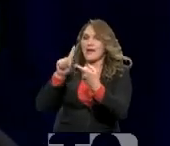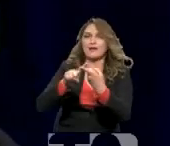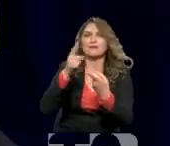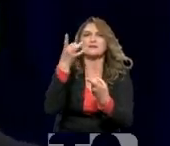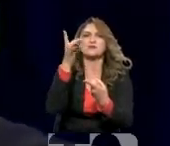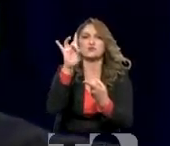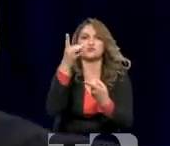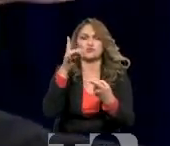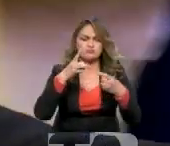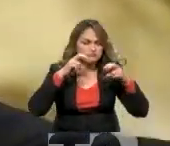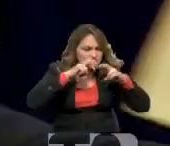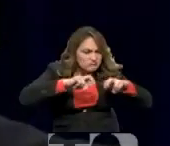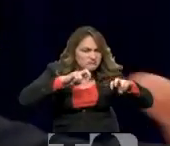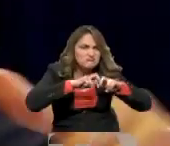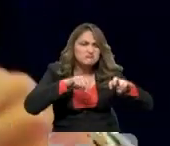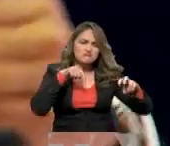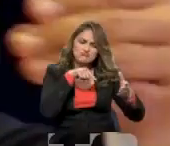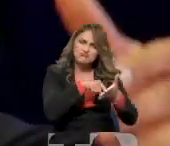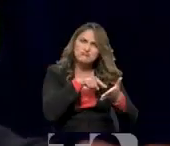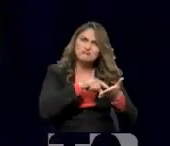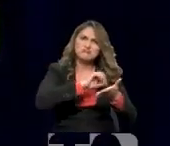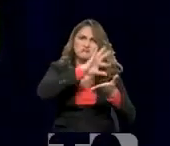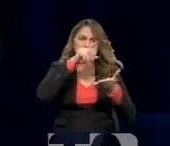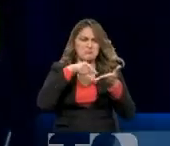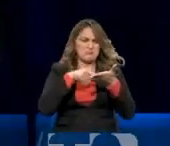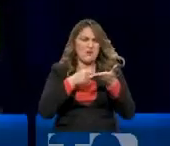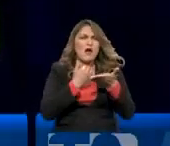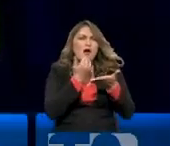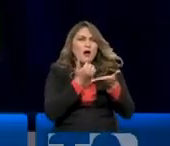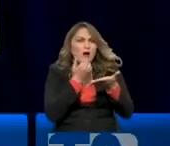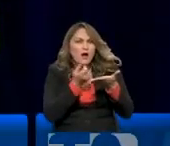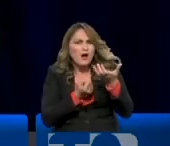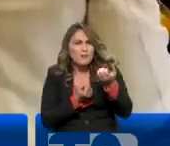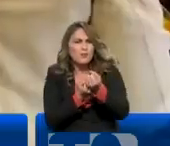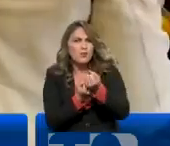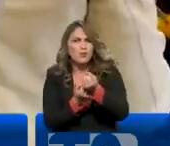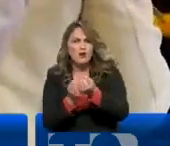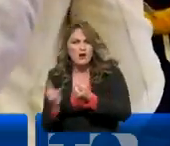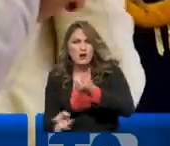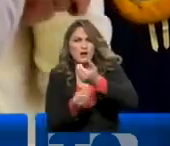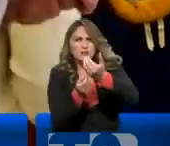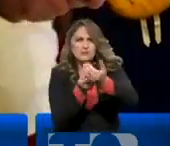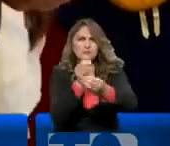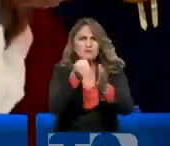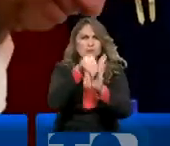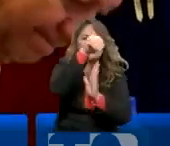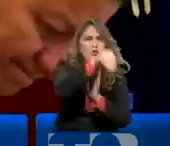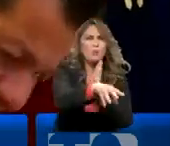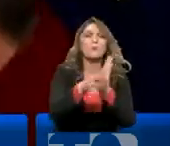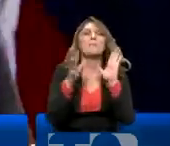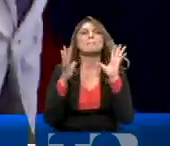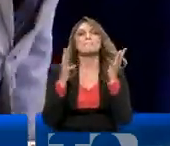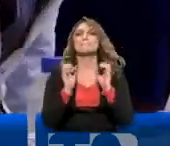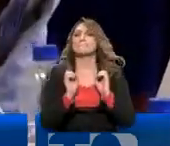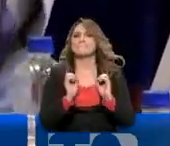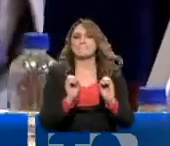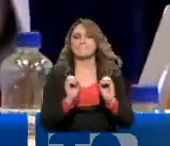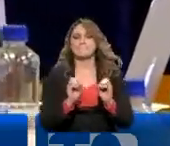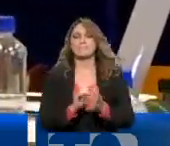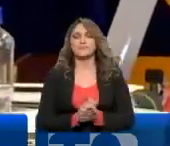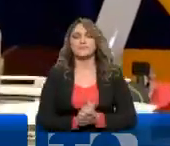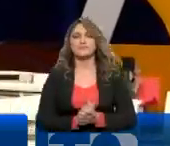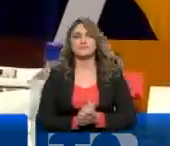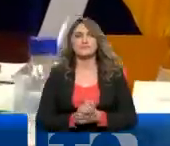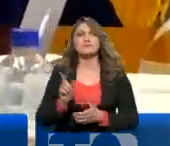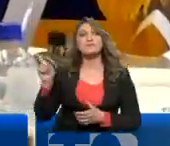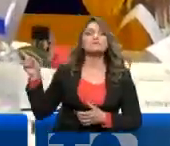ningún momento ha existido ese tipo de aportes. El tercero en comparecer fue el exprefecto de Manabí, Mariano